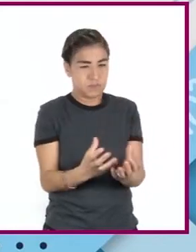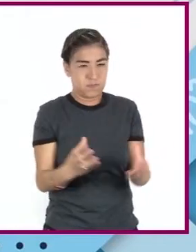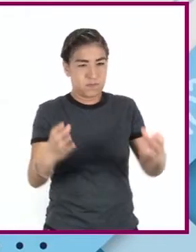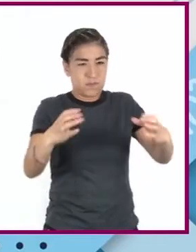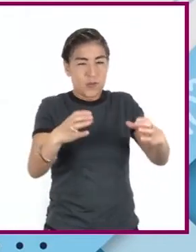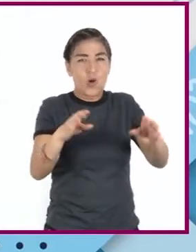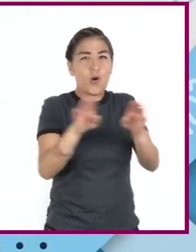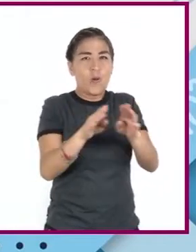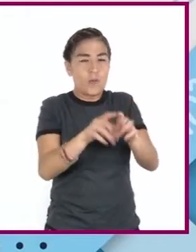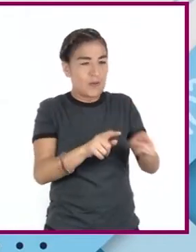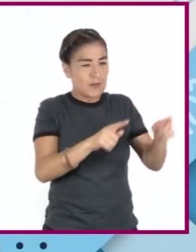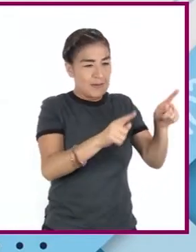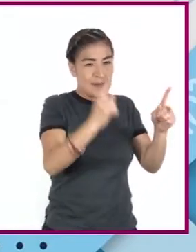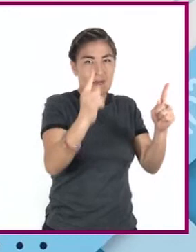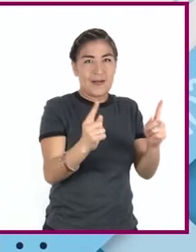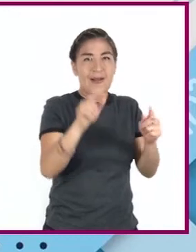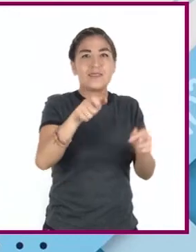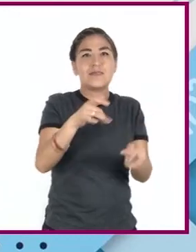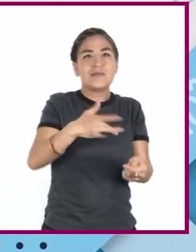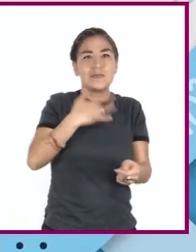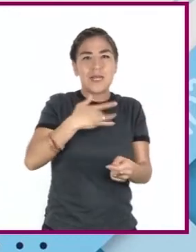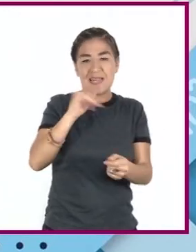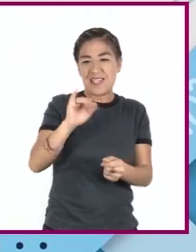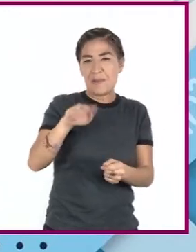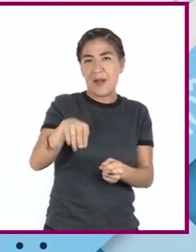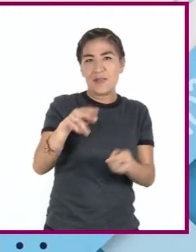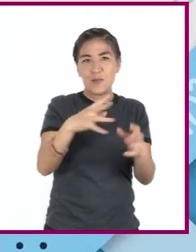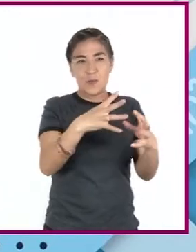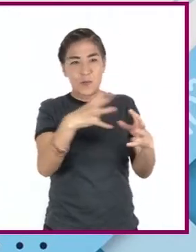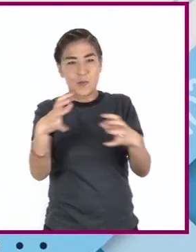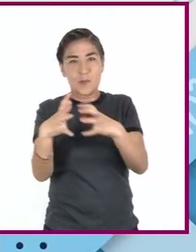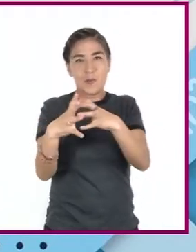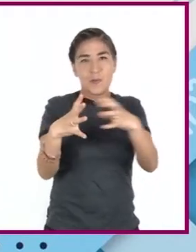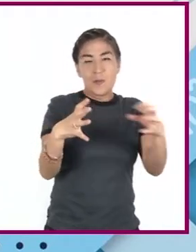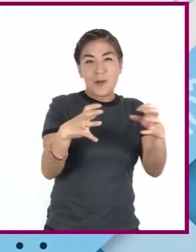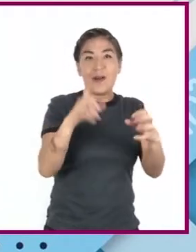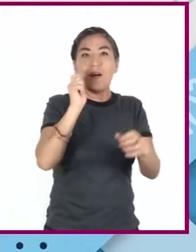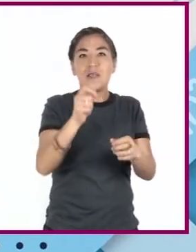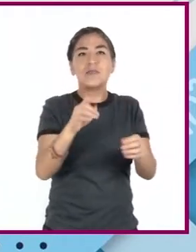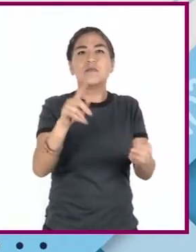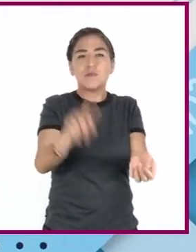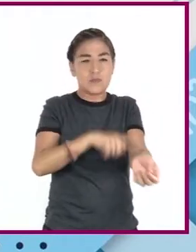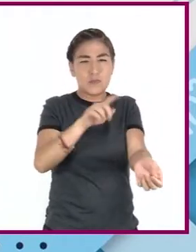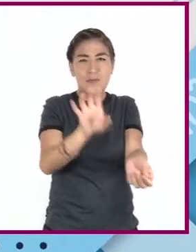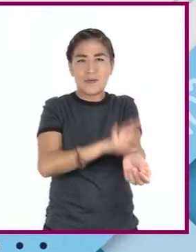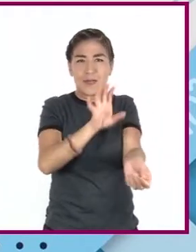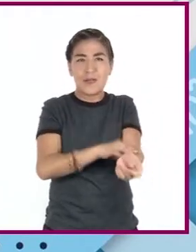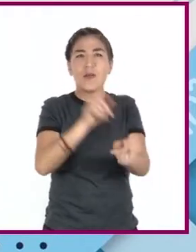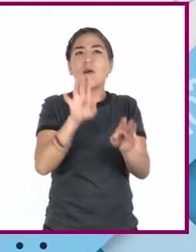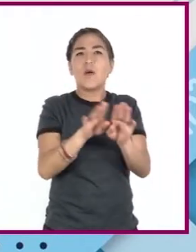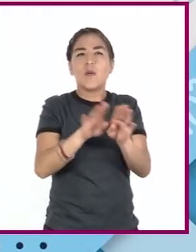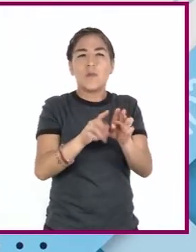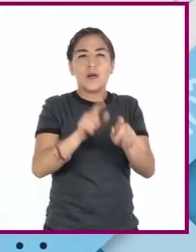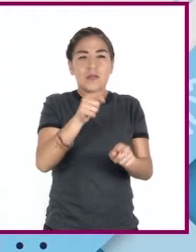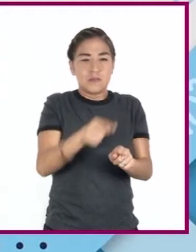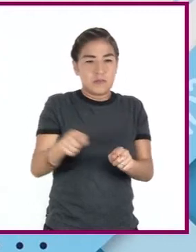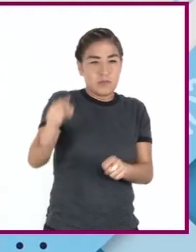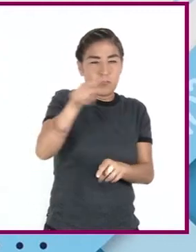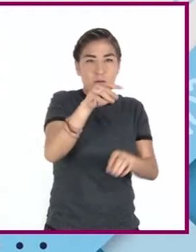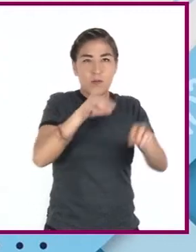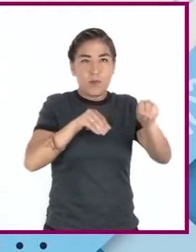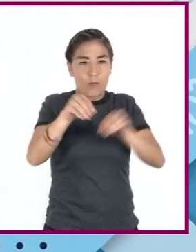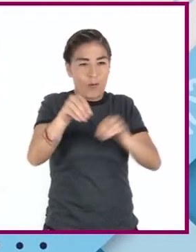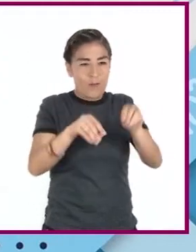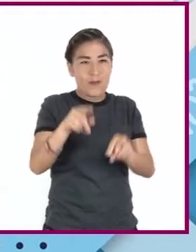y descansaba a un lado del imán. Cuando circulaba la corriente, el alambre que colgaba se movía alrededor del